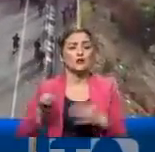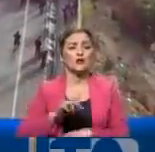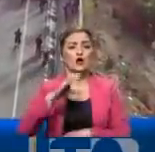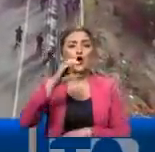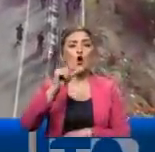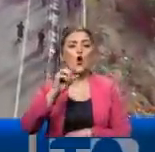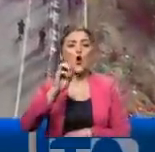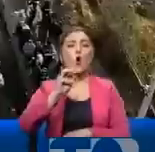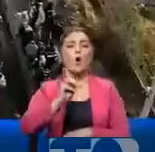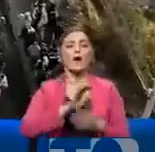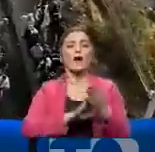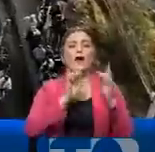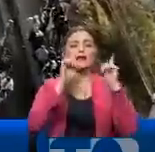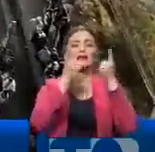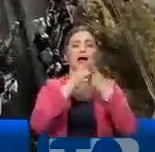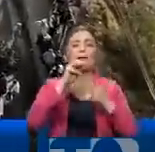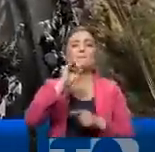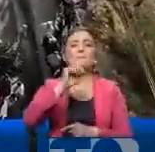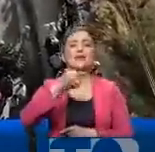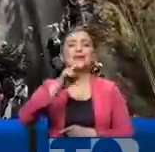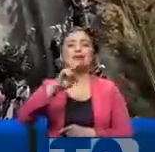del Común, en el sector de Calderón.